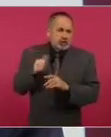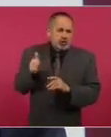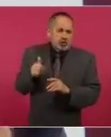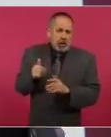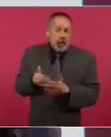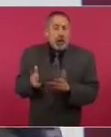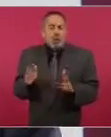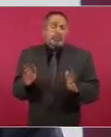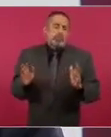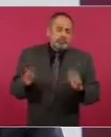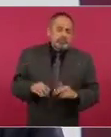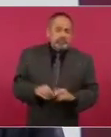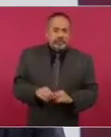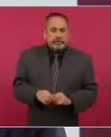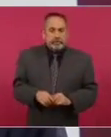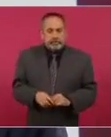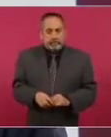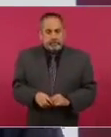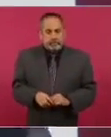Y entonces,